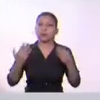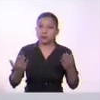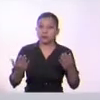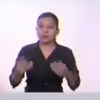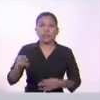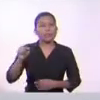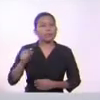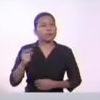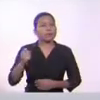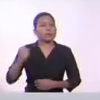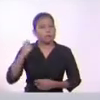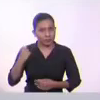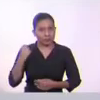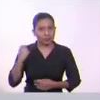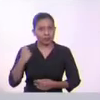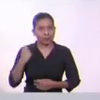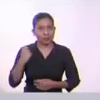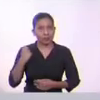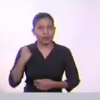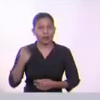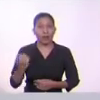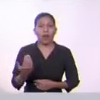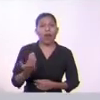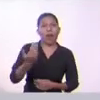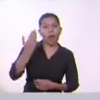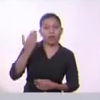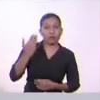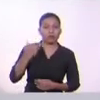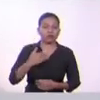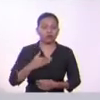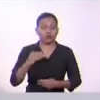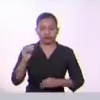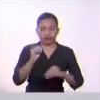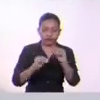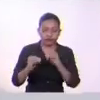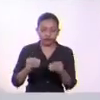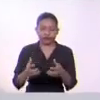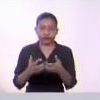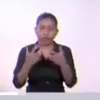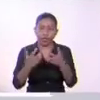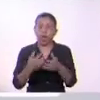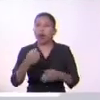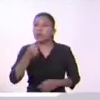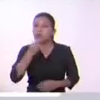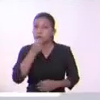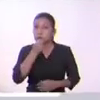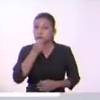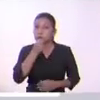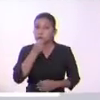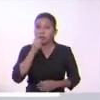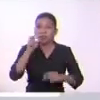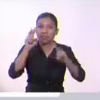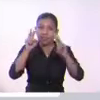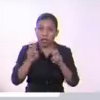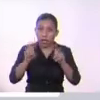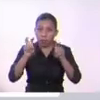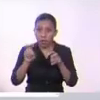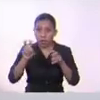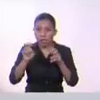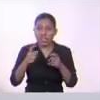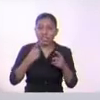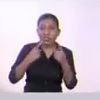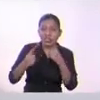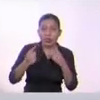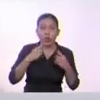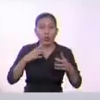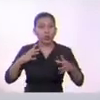suma importancia elaborar un buen reporte de entrevista en el que se presenten las conclusiones